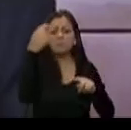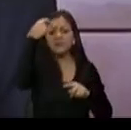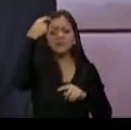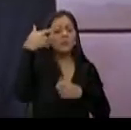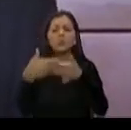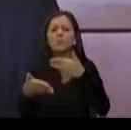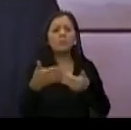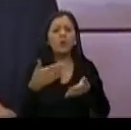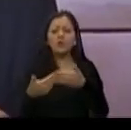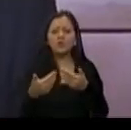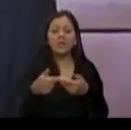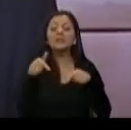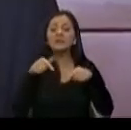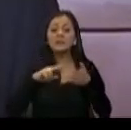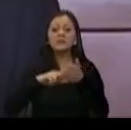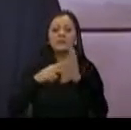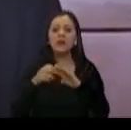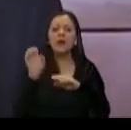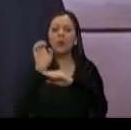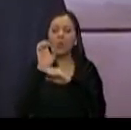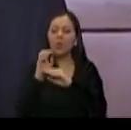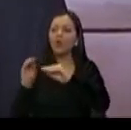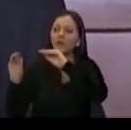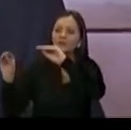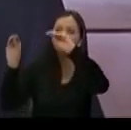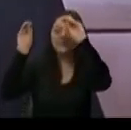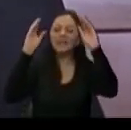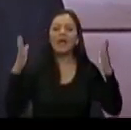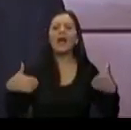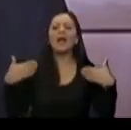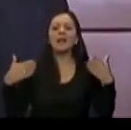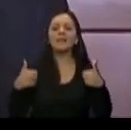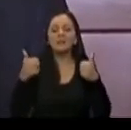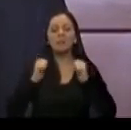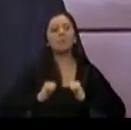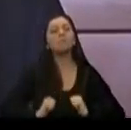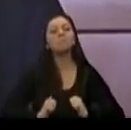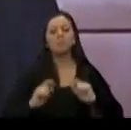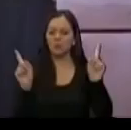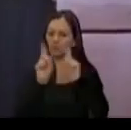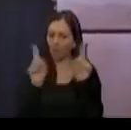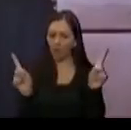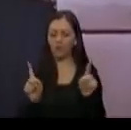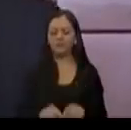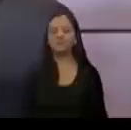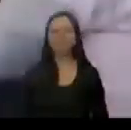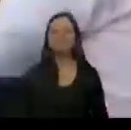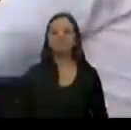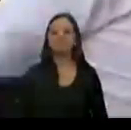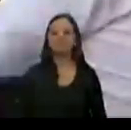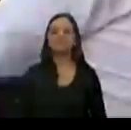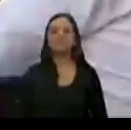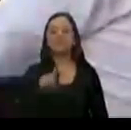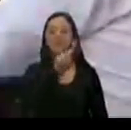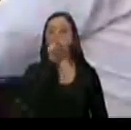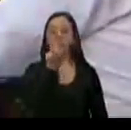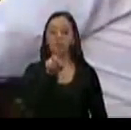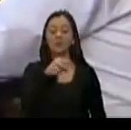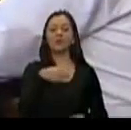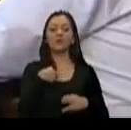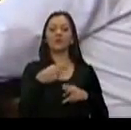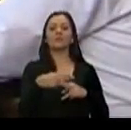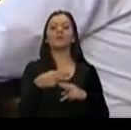lema principal, a evangelizar con alegría, nada de tristezas. Tu pregunta, por favor. Muy buenos días, soy Miriam